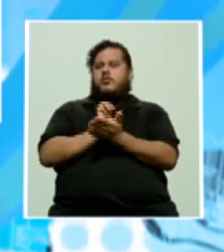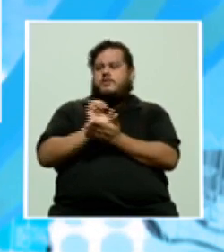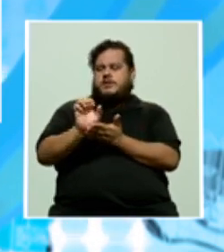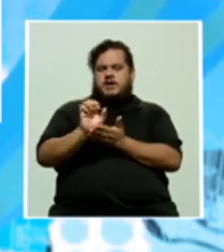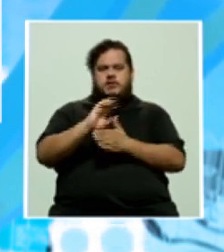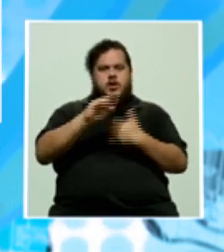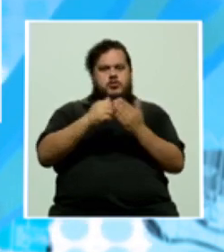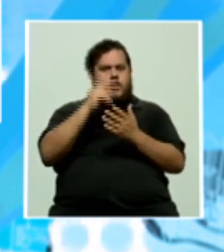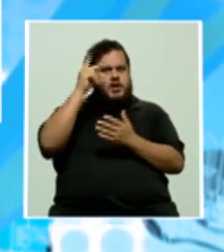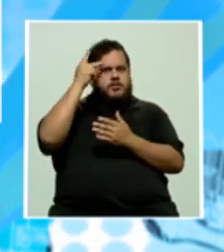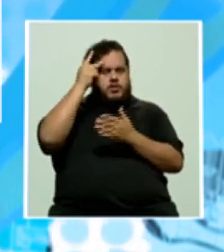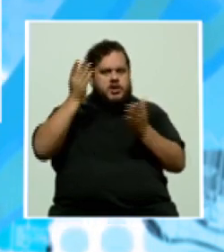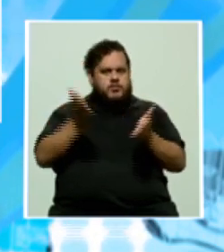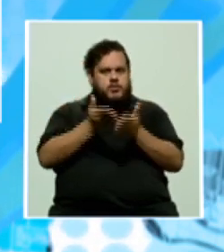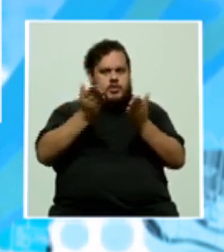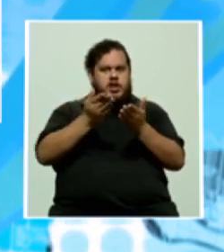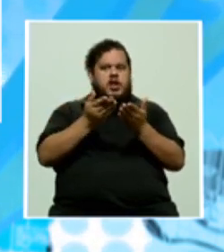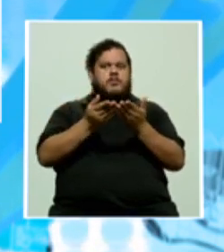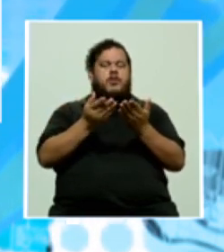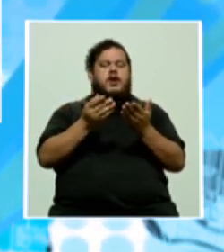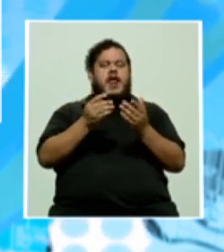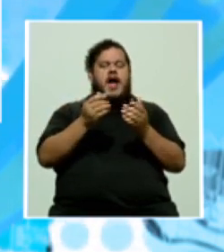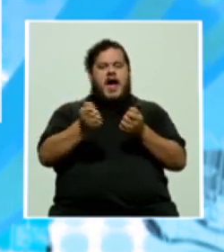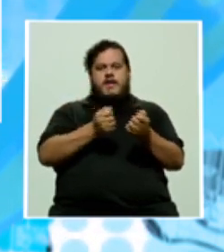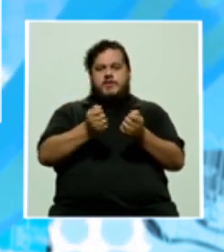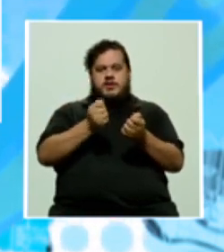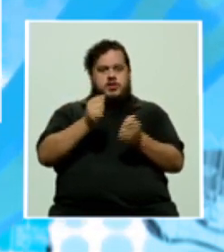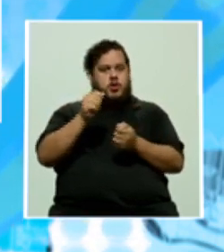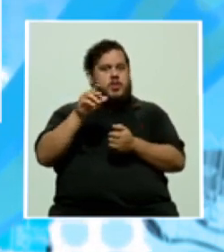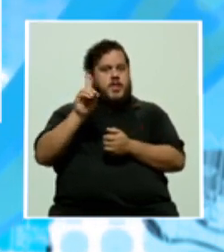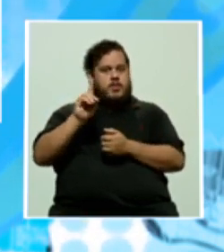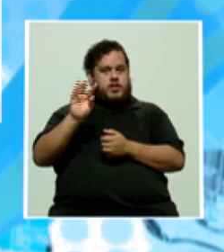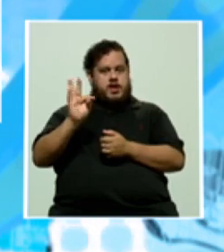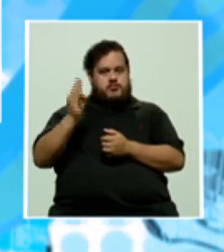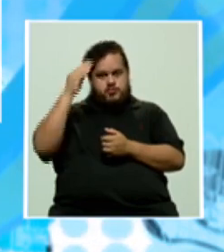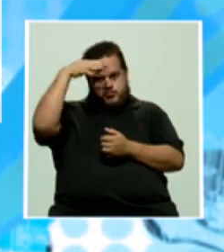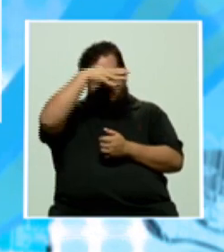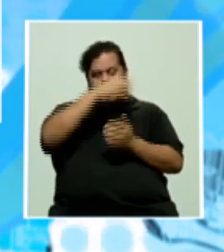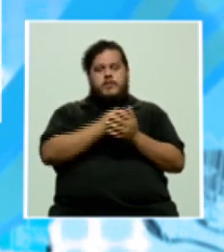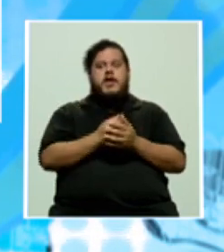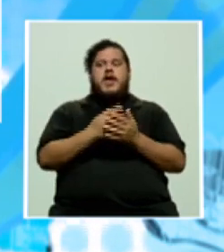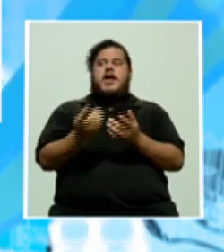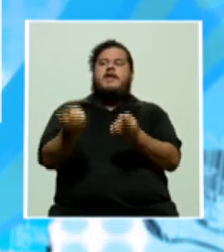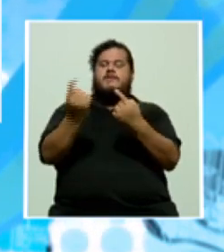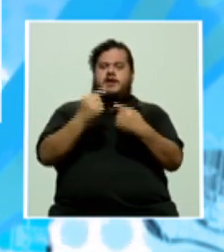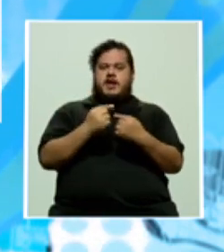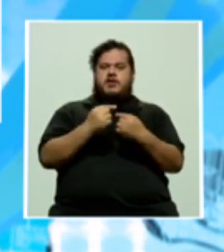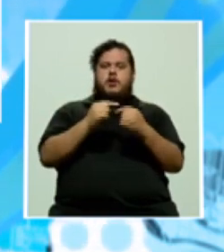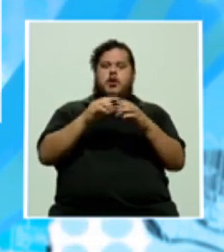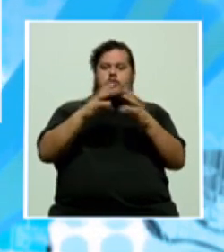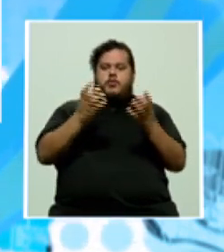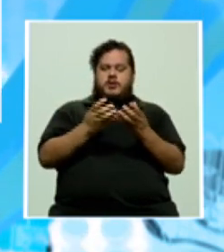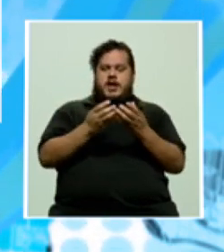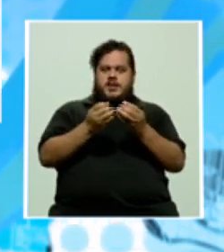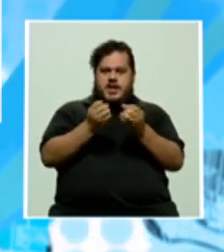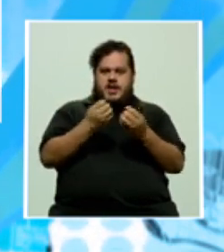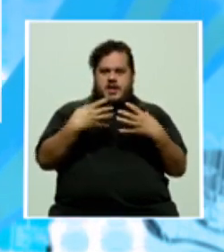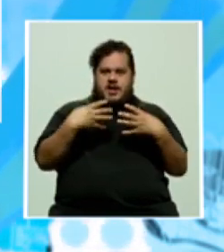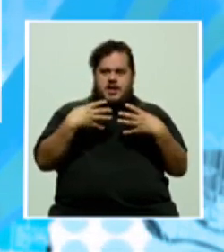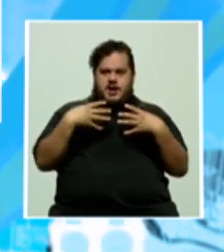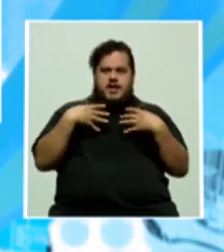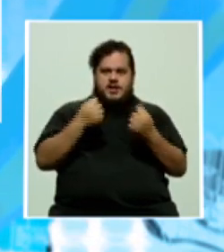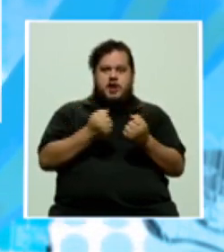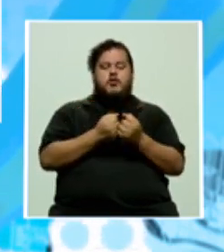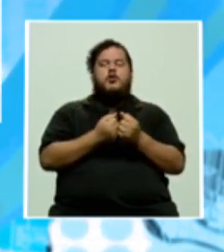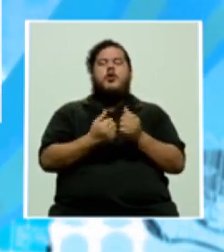las políticas promovidas por la administración de Donald Trump, el regreso a la Organización Mundial de la Salud, el regreso al Tratado de París, la eliminación de la